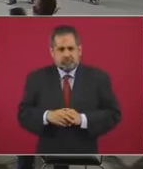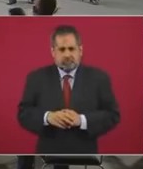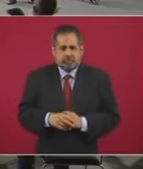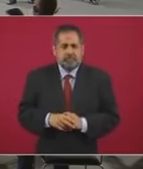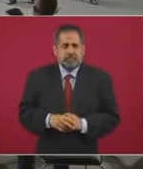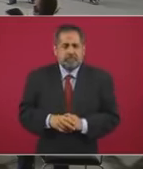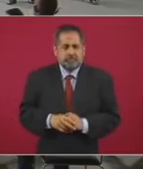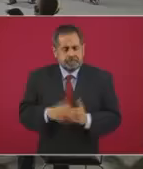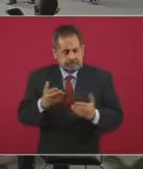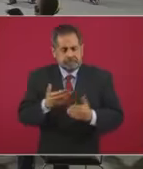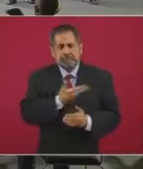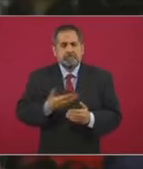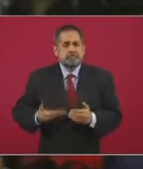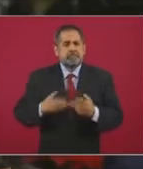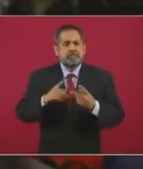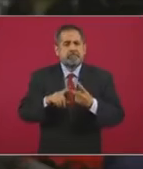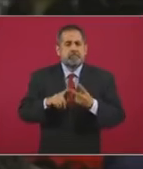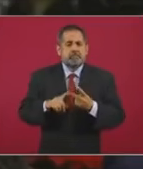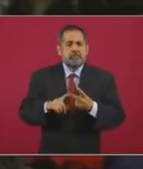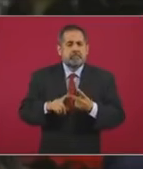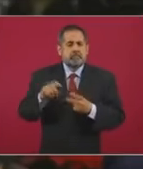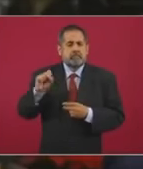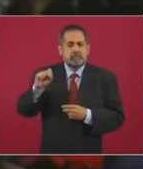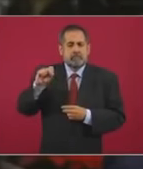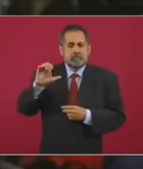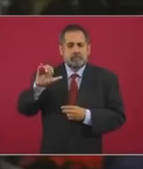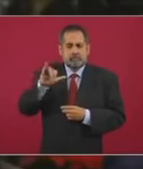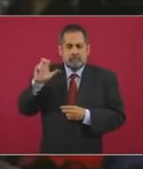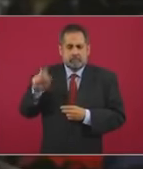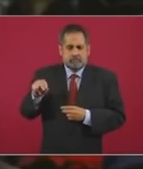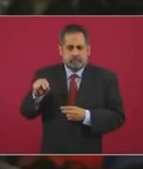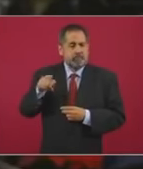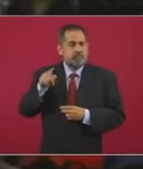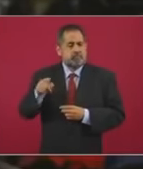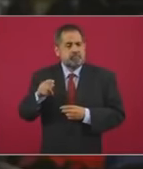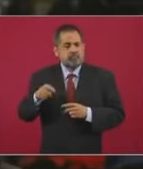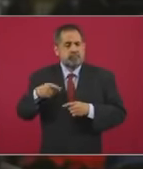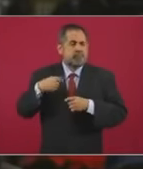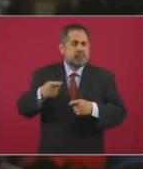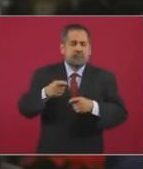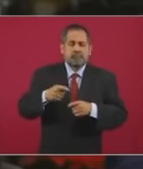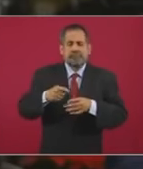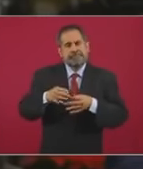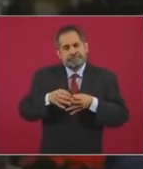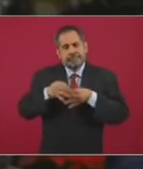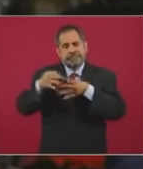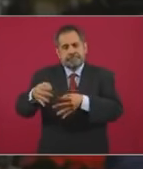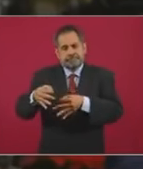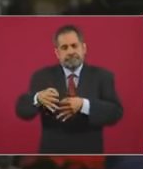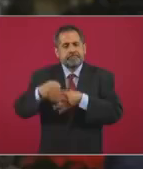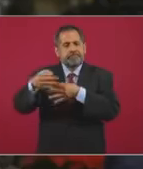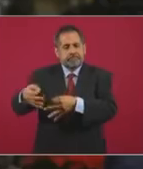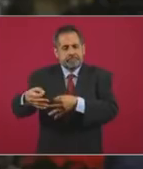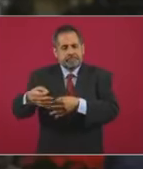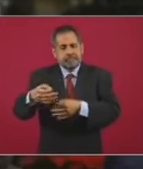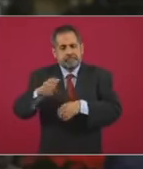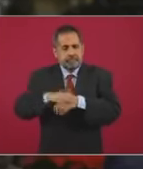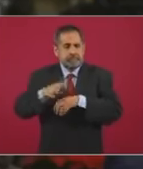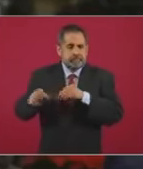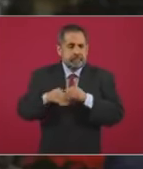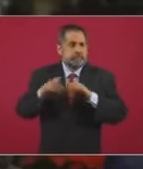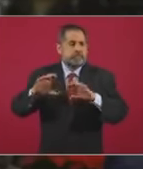eso. Presidente, y la Suprema Corte de Justicia da una nueva prórroga al